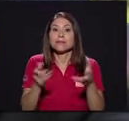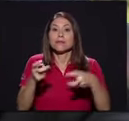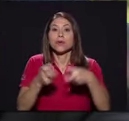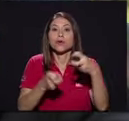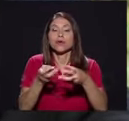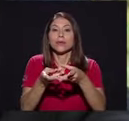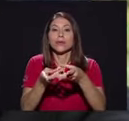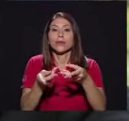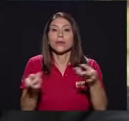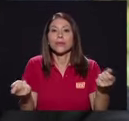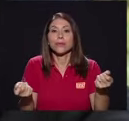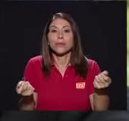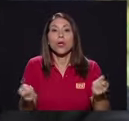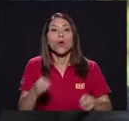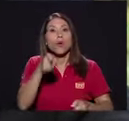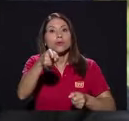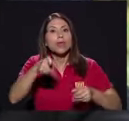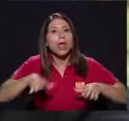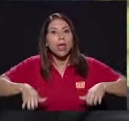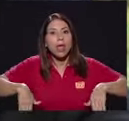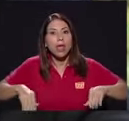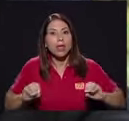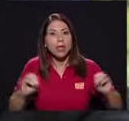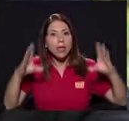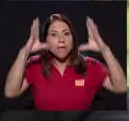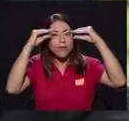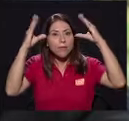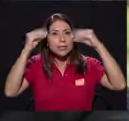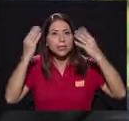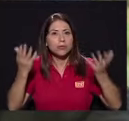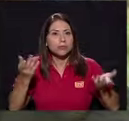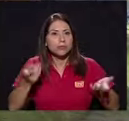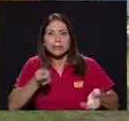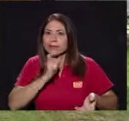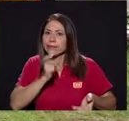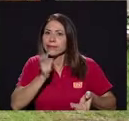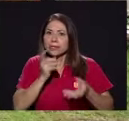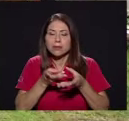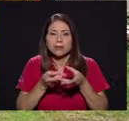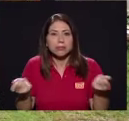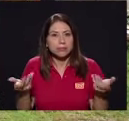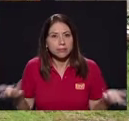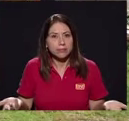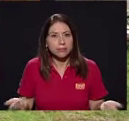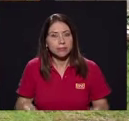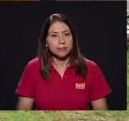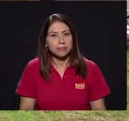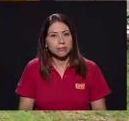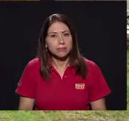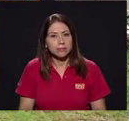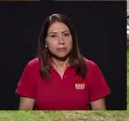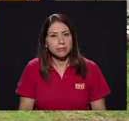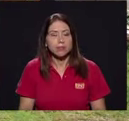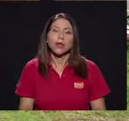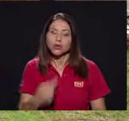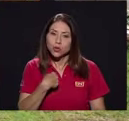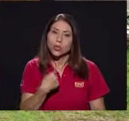problemas. Cuando usted no tiene información, es muy difícil que un problema se pueda resolver. Bueno, yo diría